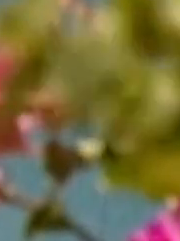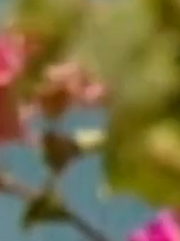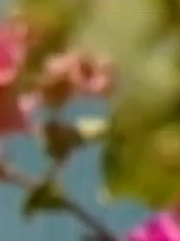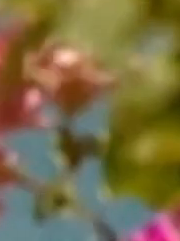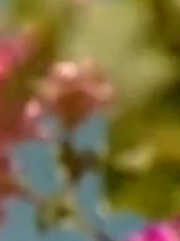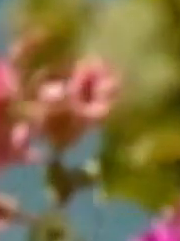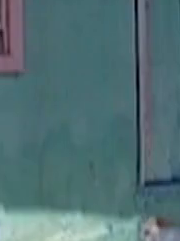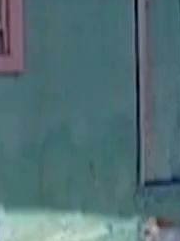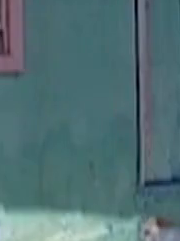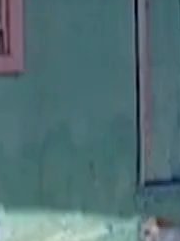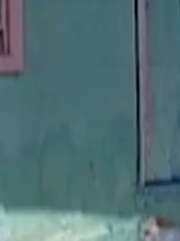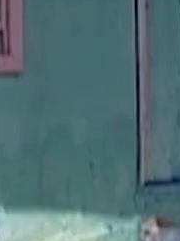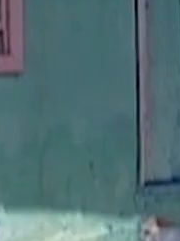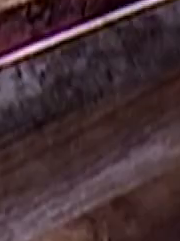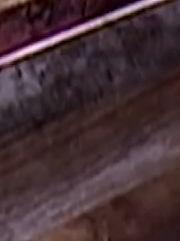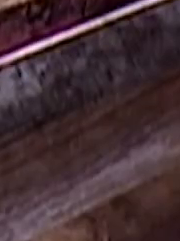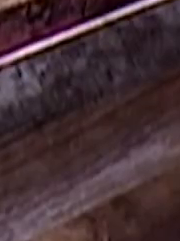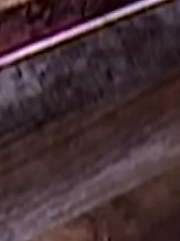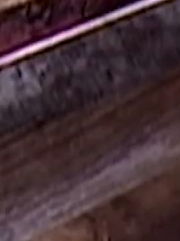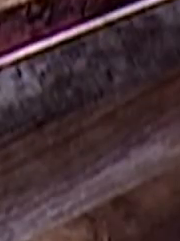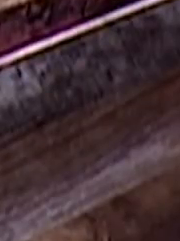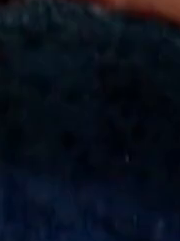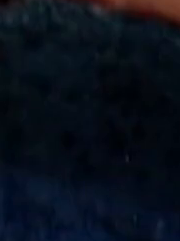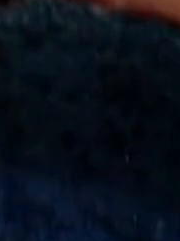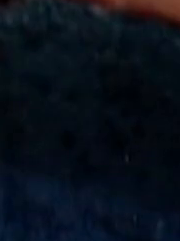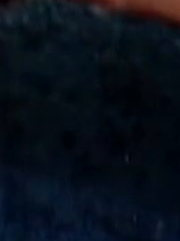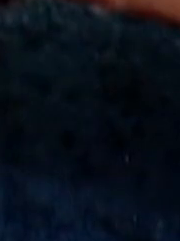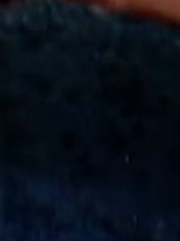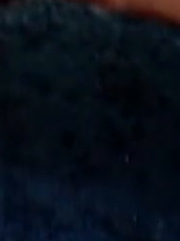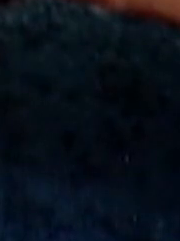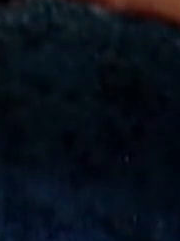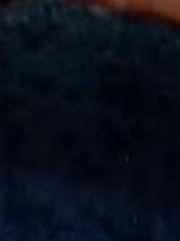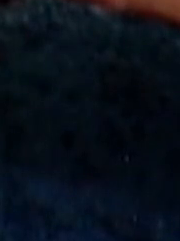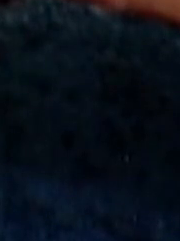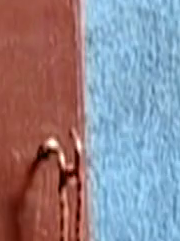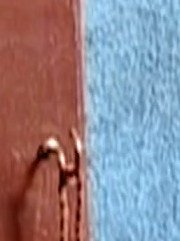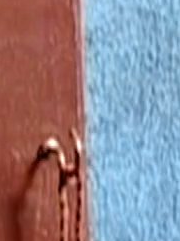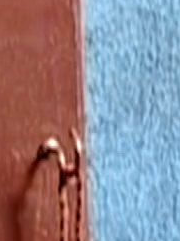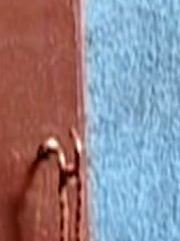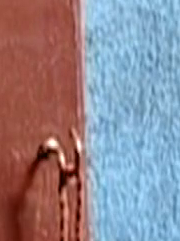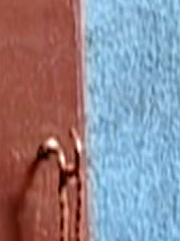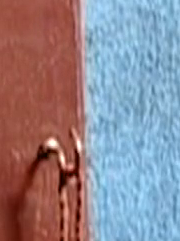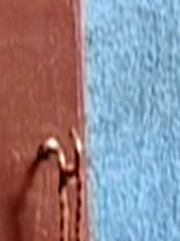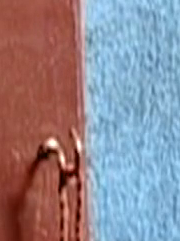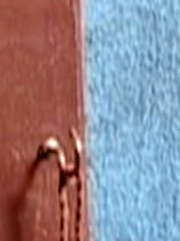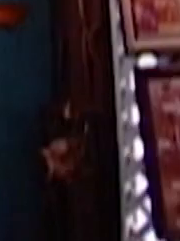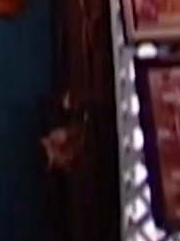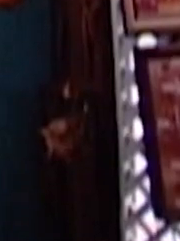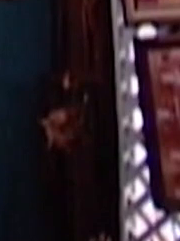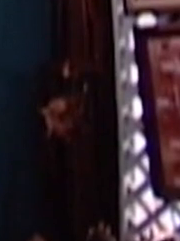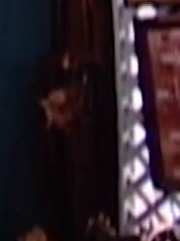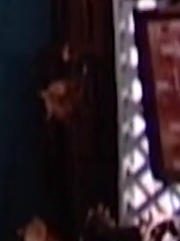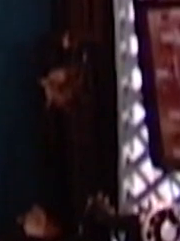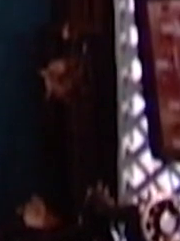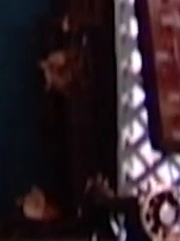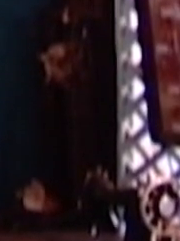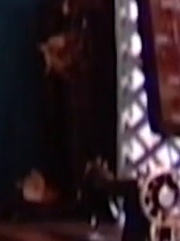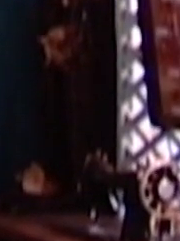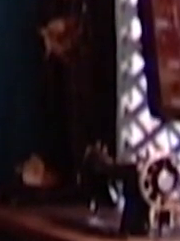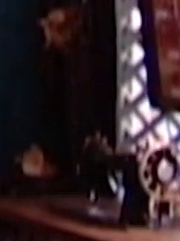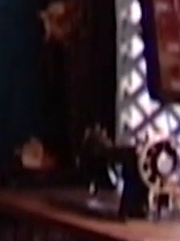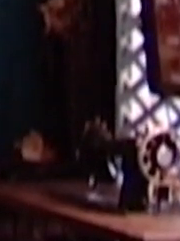pueblo guanacasteco. Me encanta haber hecho ese trabajo hace mucho tiempo. Hace más o menos 40 años empecé a